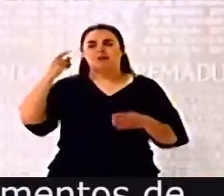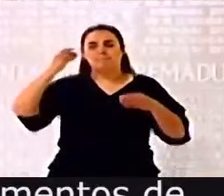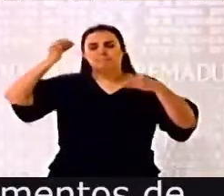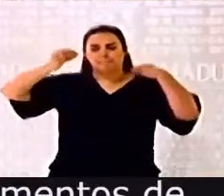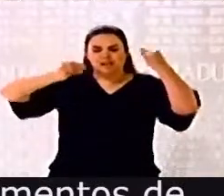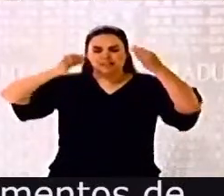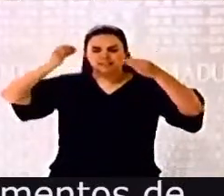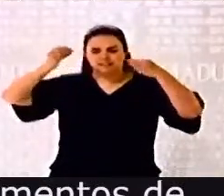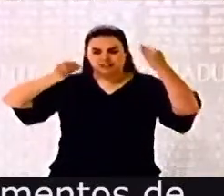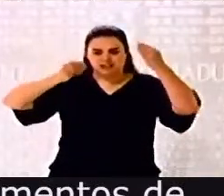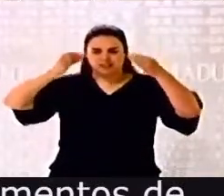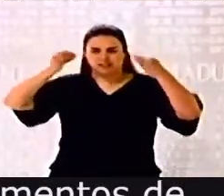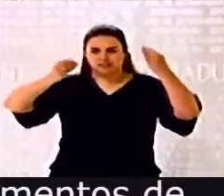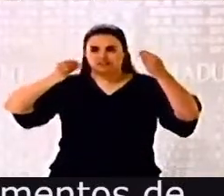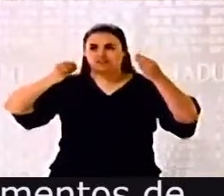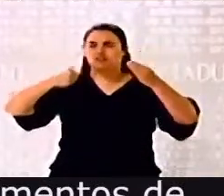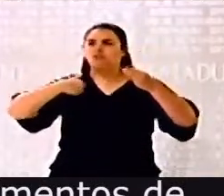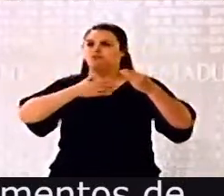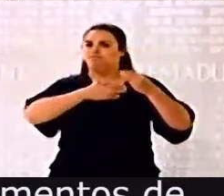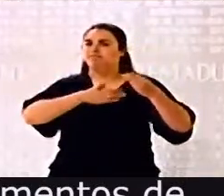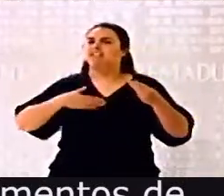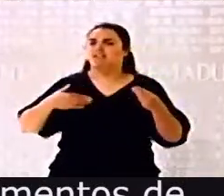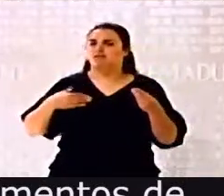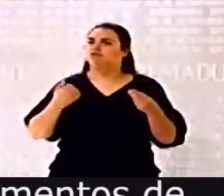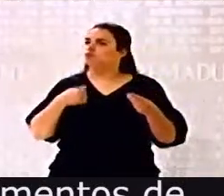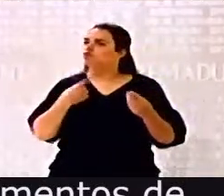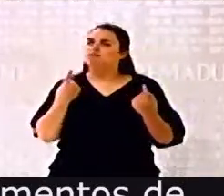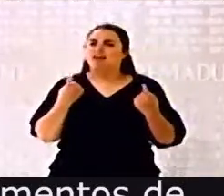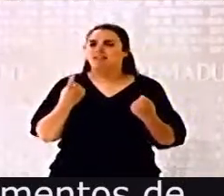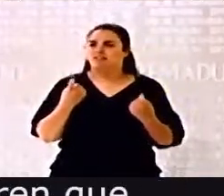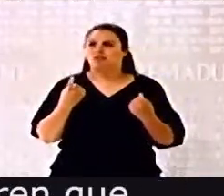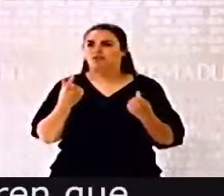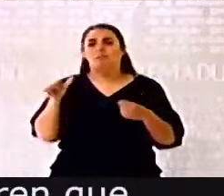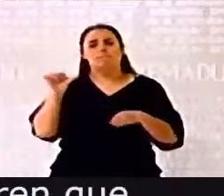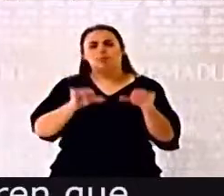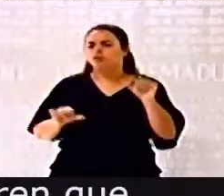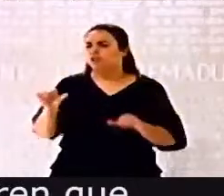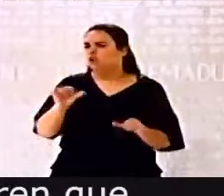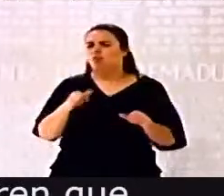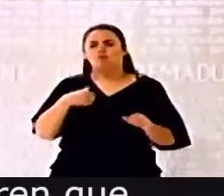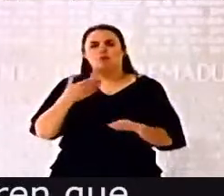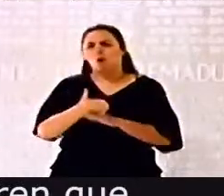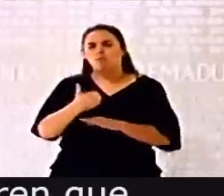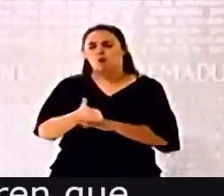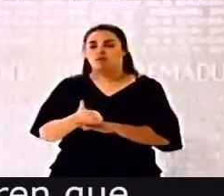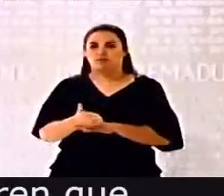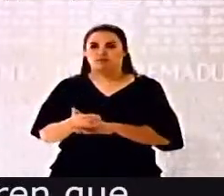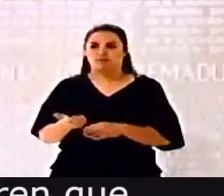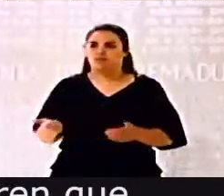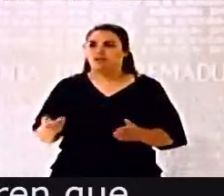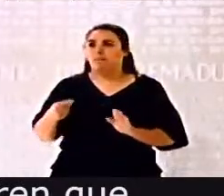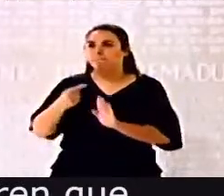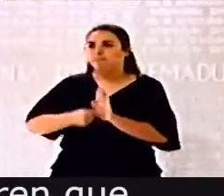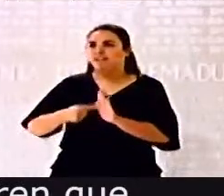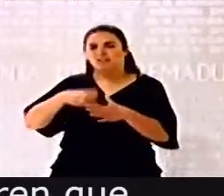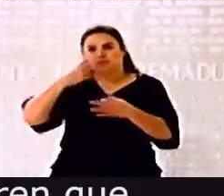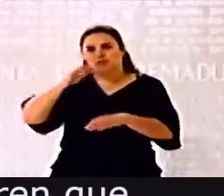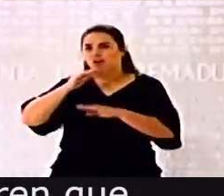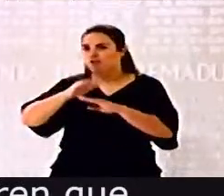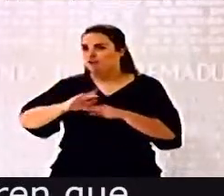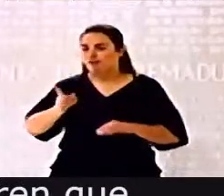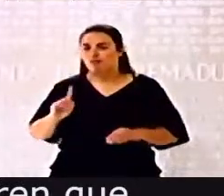piensen que quieren, que necesitan, que van a hacer un botellón, que no van a cumplir con las medidas de